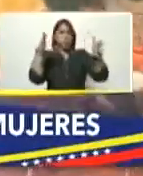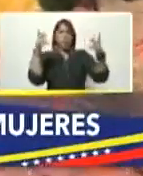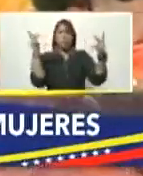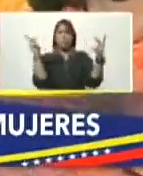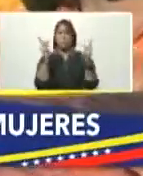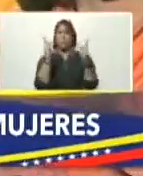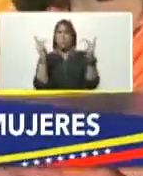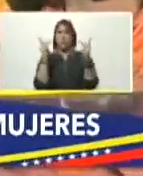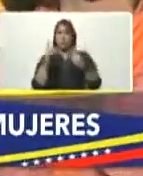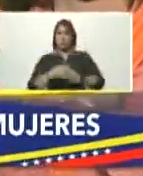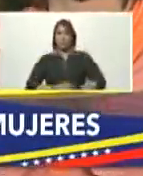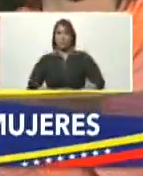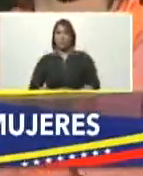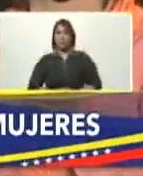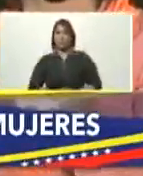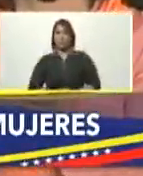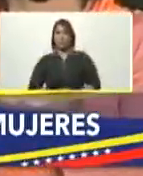próspero.